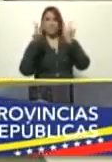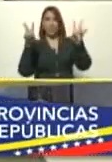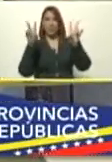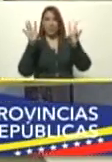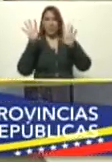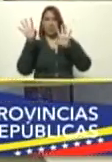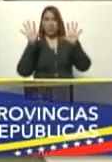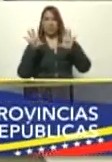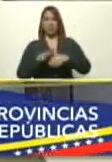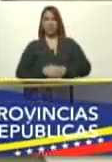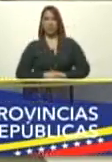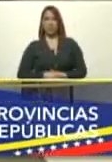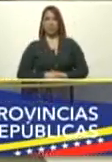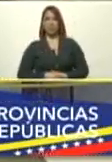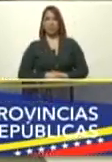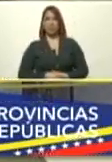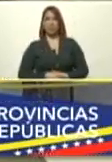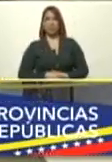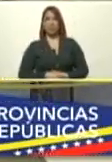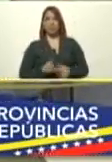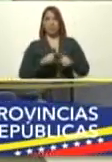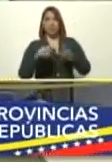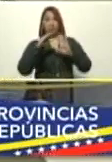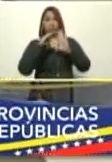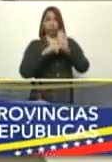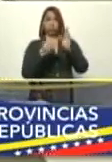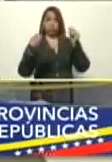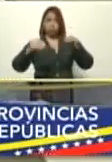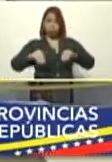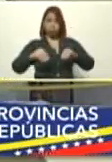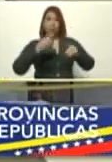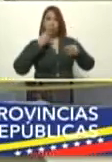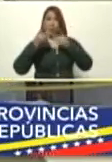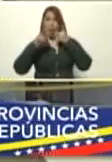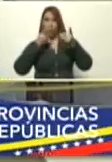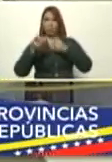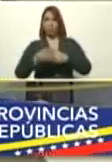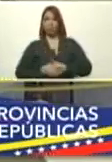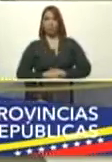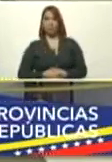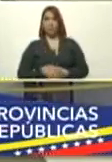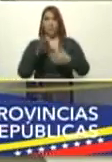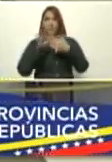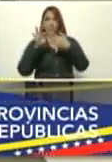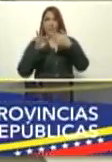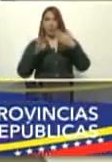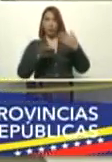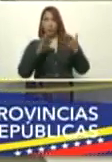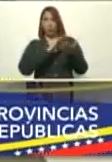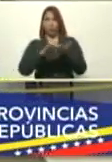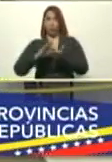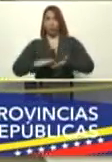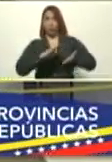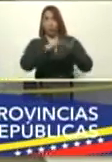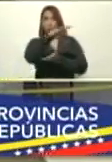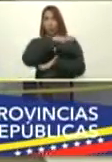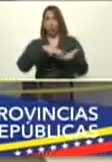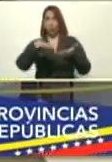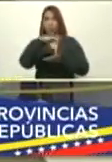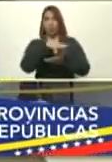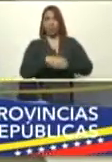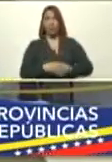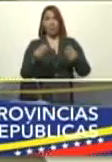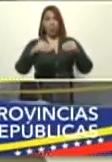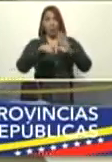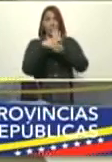región y para establecer los diálogos en función de la resolución de los conflictos, de acuerdo